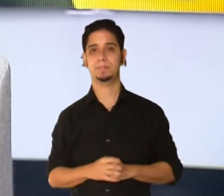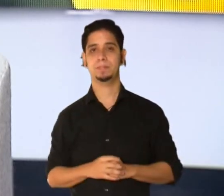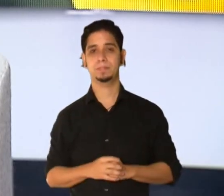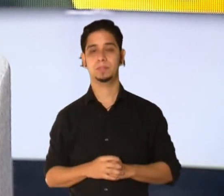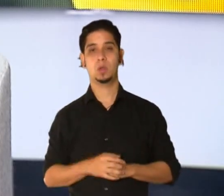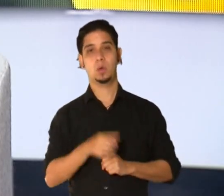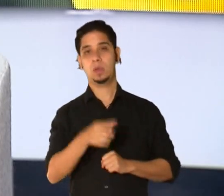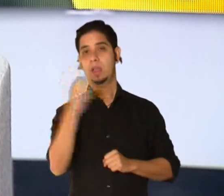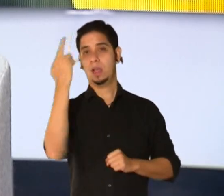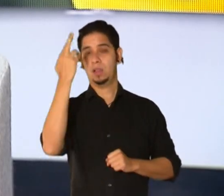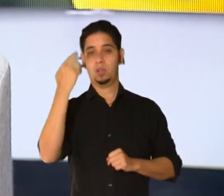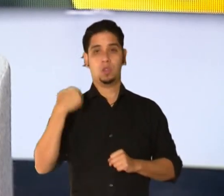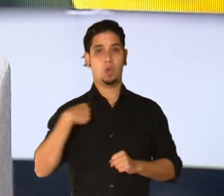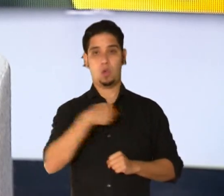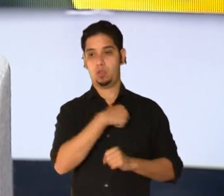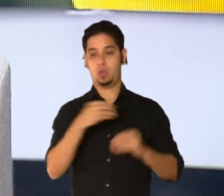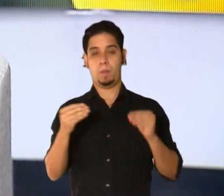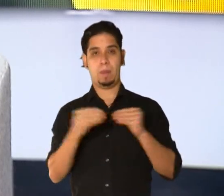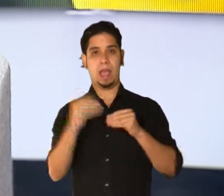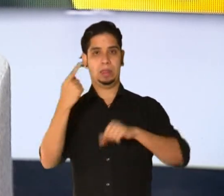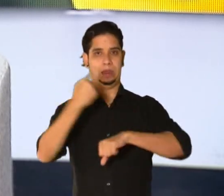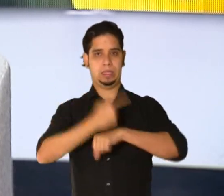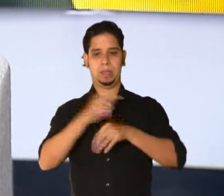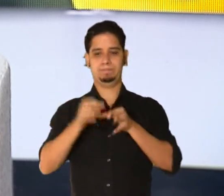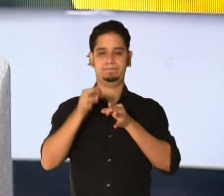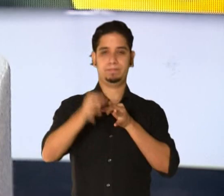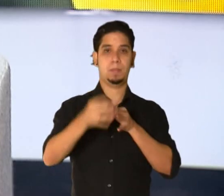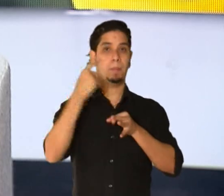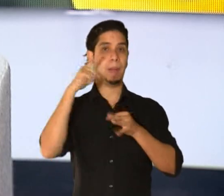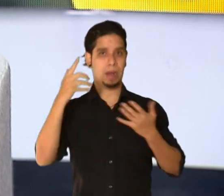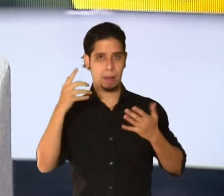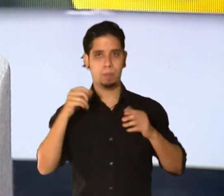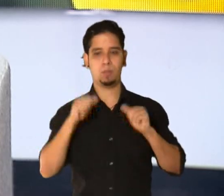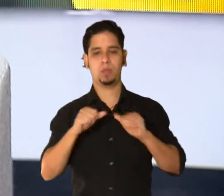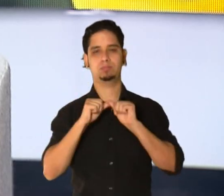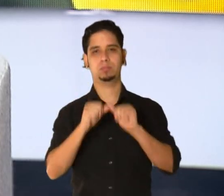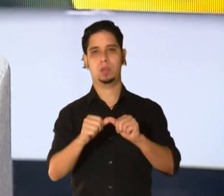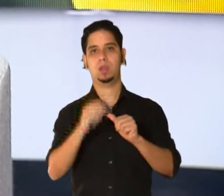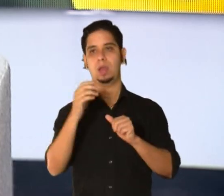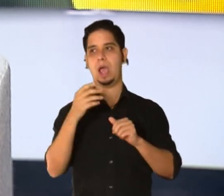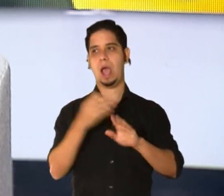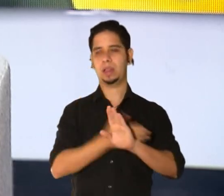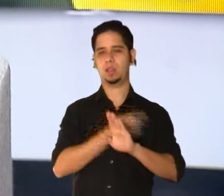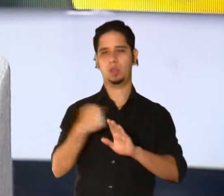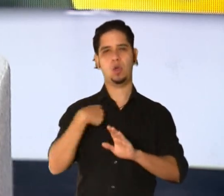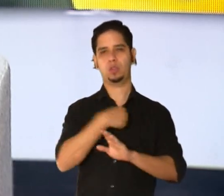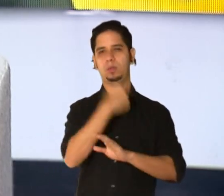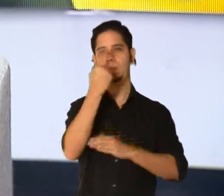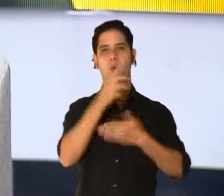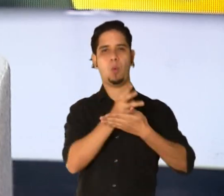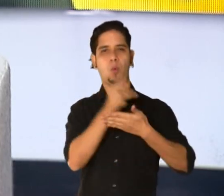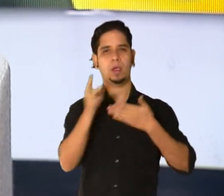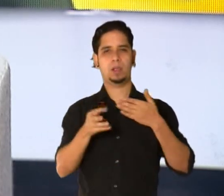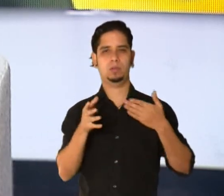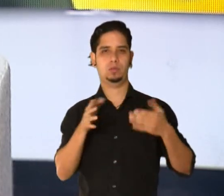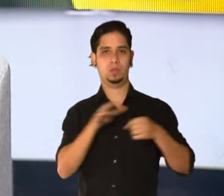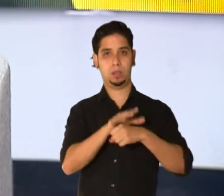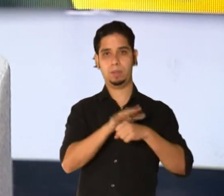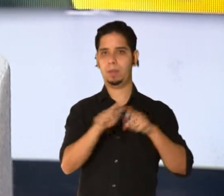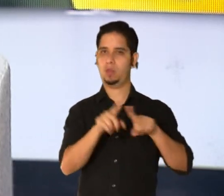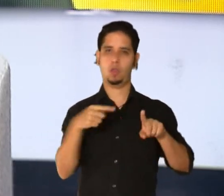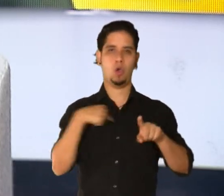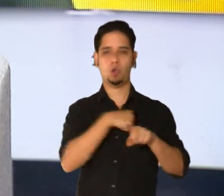Precisamente por eso tuvimos que extender un día más. En vez de hacerlo un fin de semana, hicimos el lunes un extra